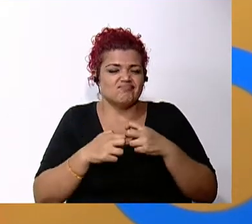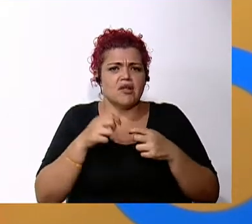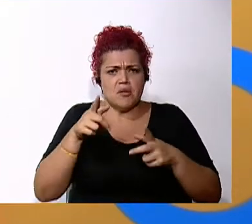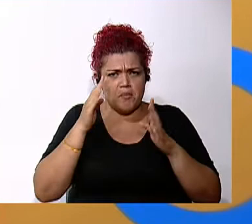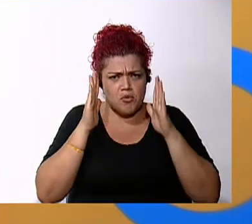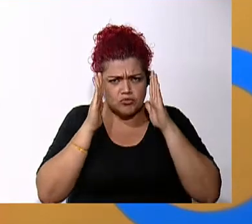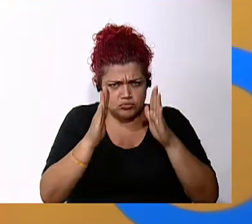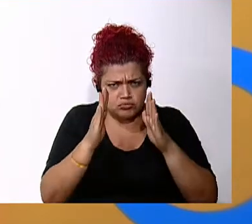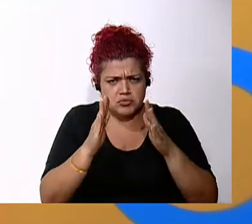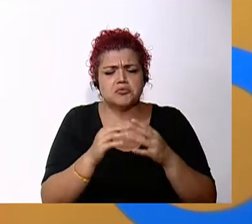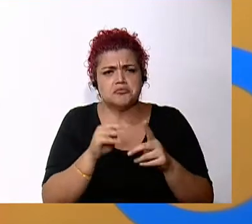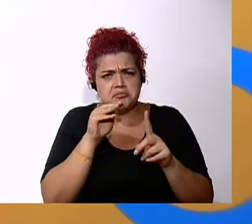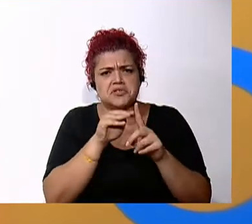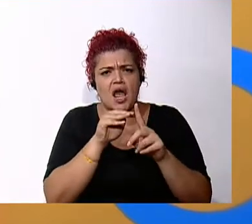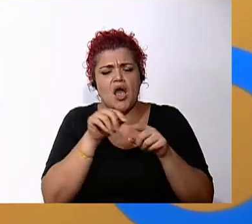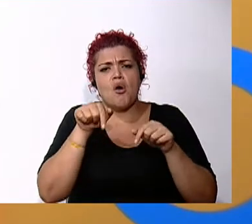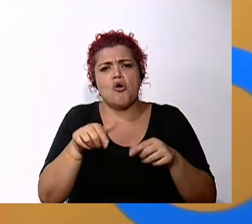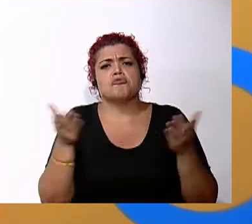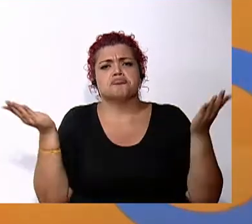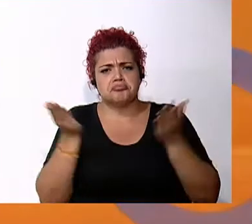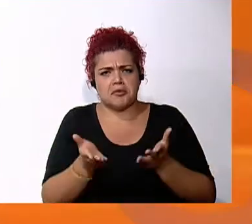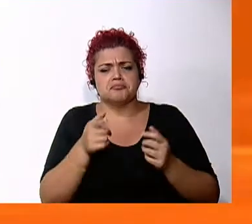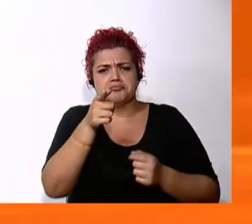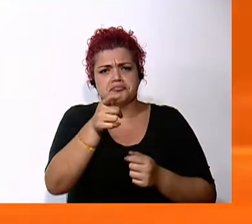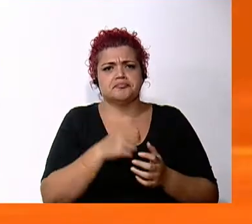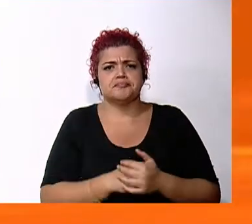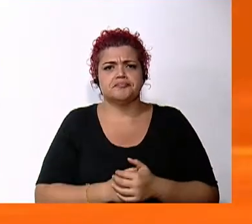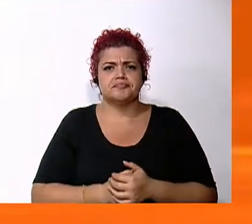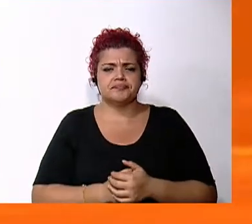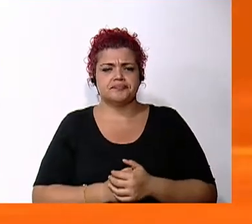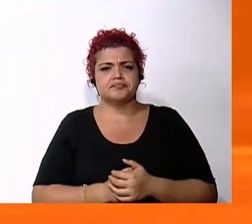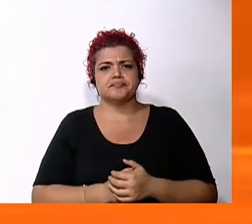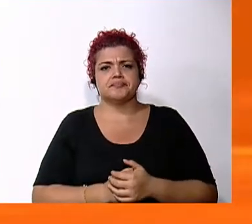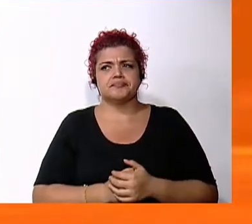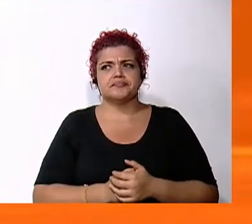atención a este mensaje que hoy les hemos traído.